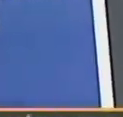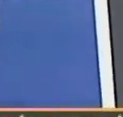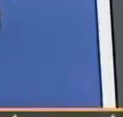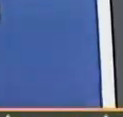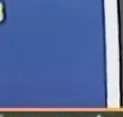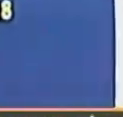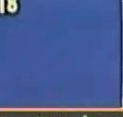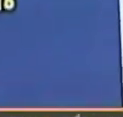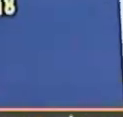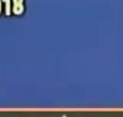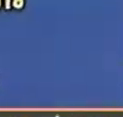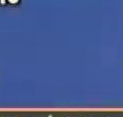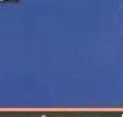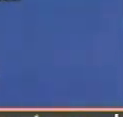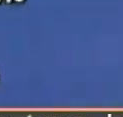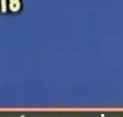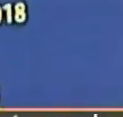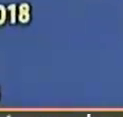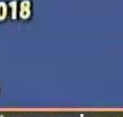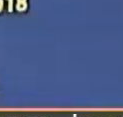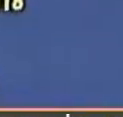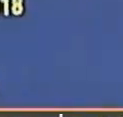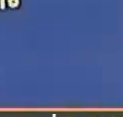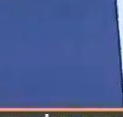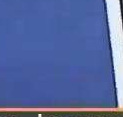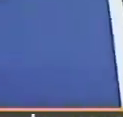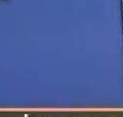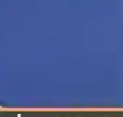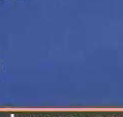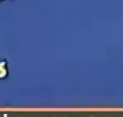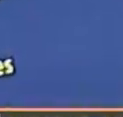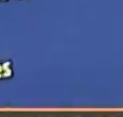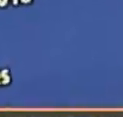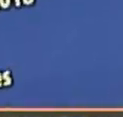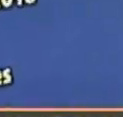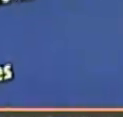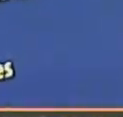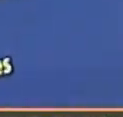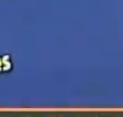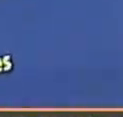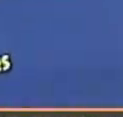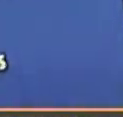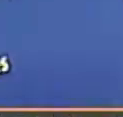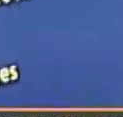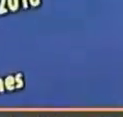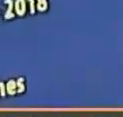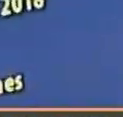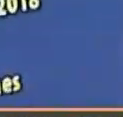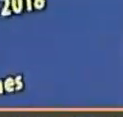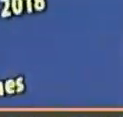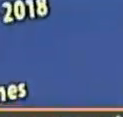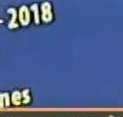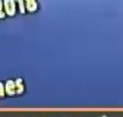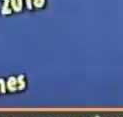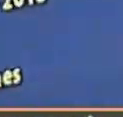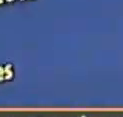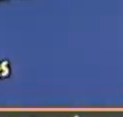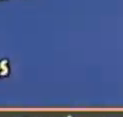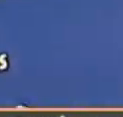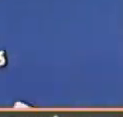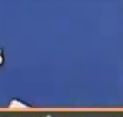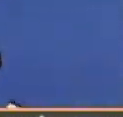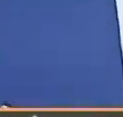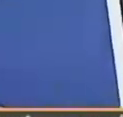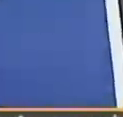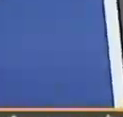que estar enviando recursos al gobierno venezolano y a Venezuela para atender lo que durante décadas y